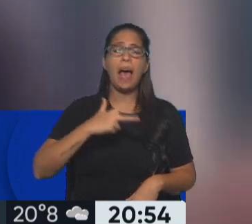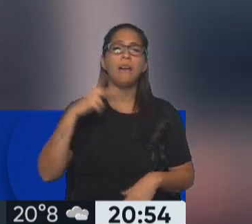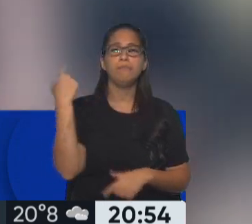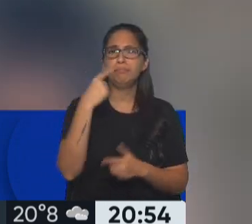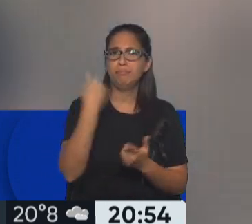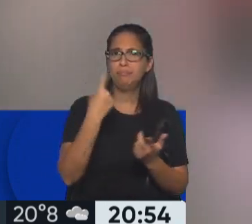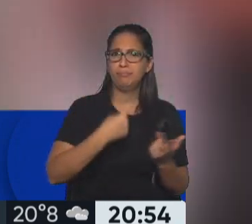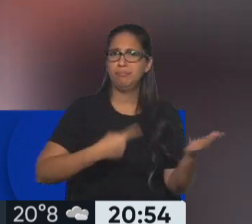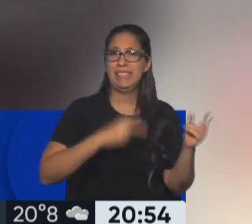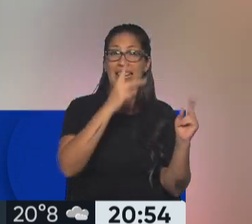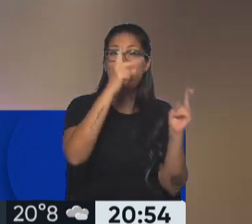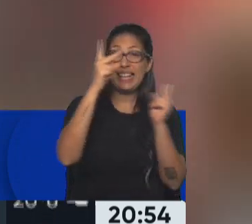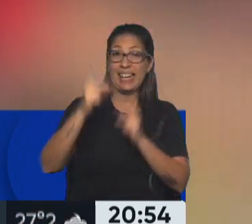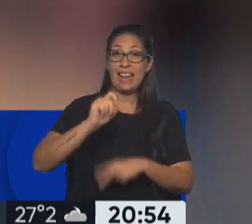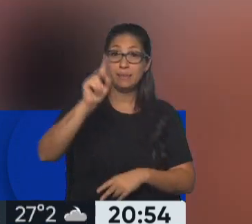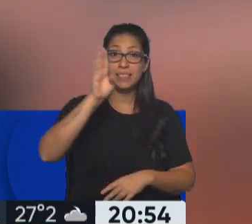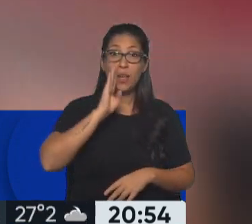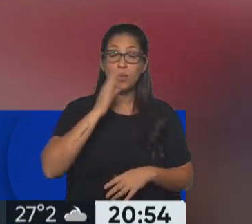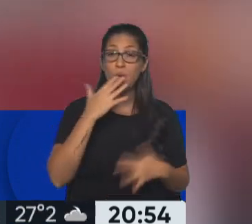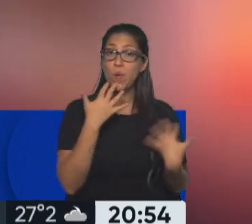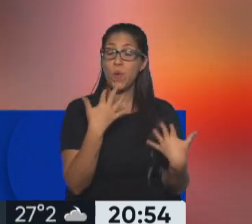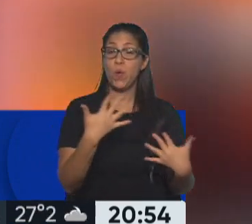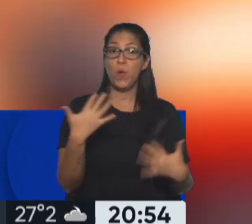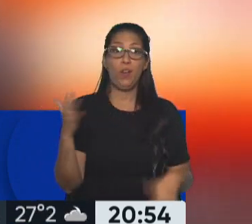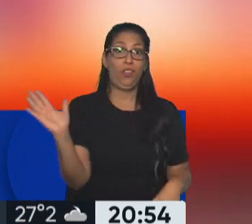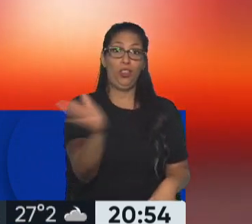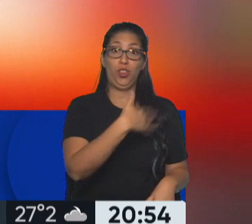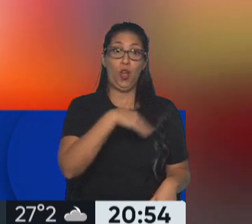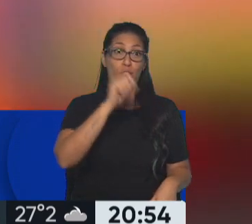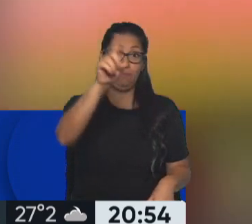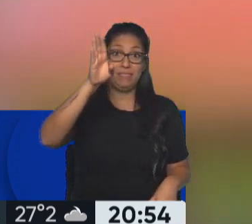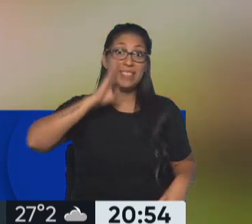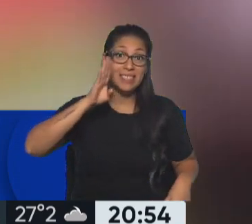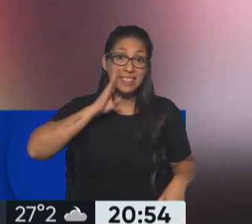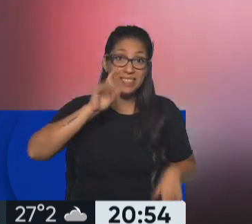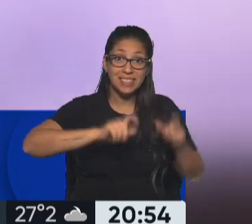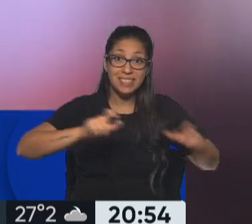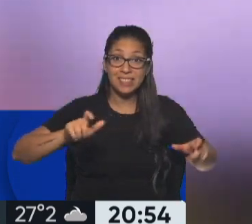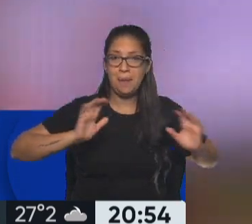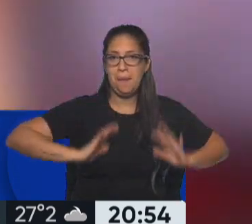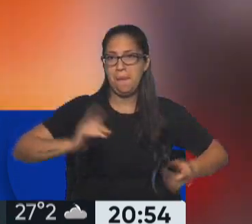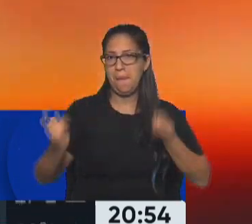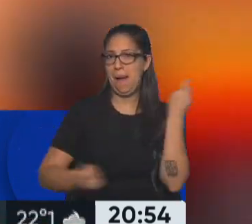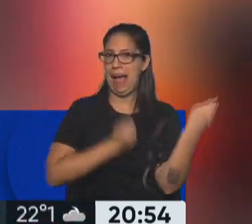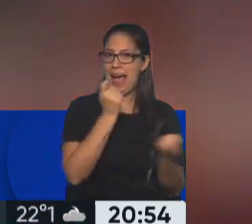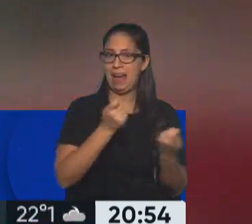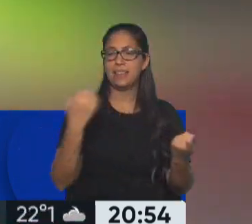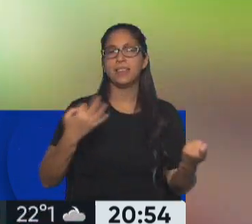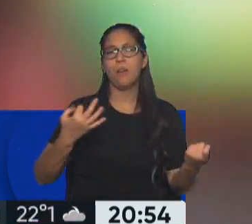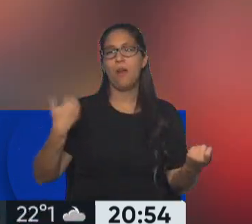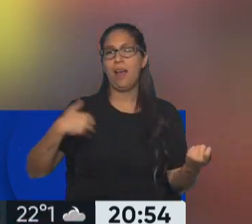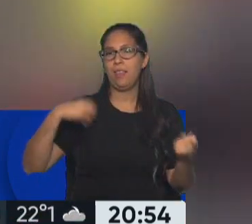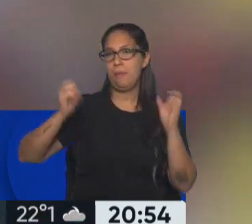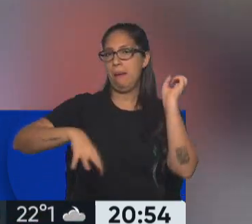fenomenal que claramente van a hacer bailar a todos los norteamericanos, pero seguramente algún argentino